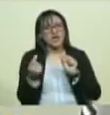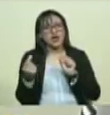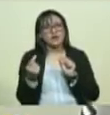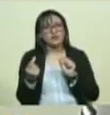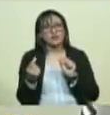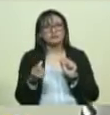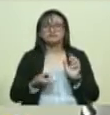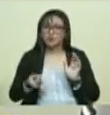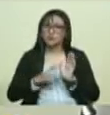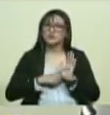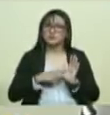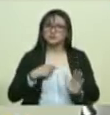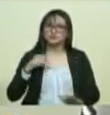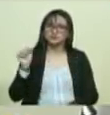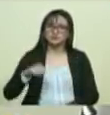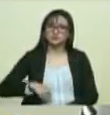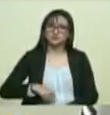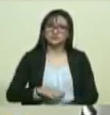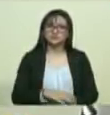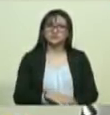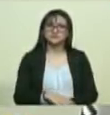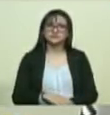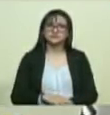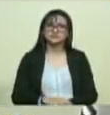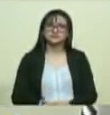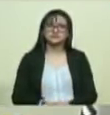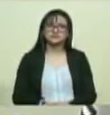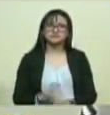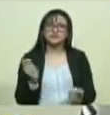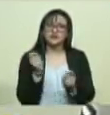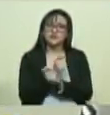diálogo, que incorpore